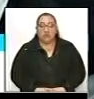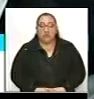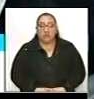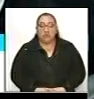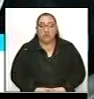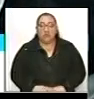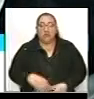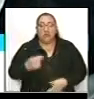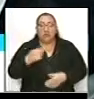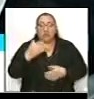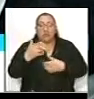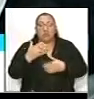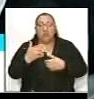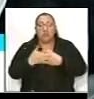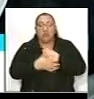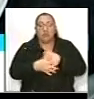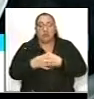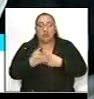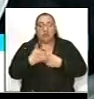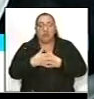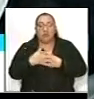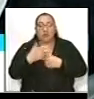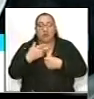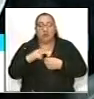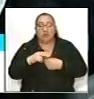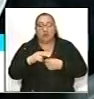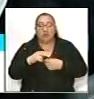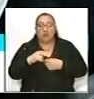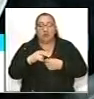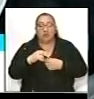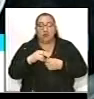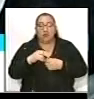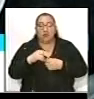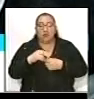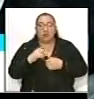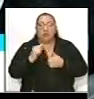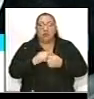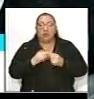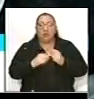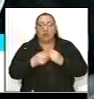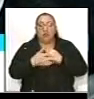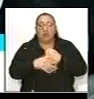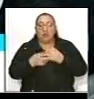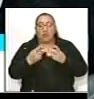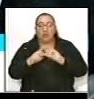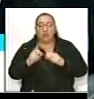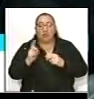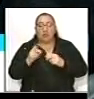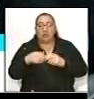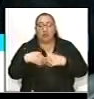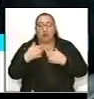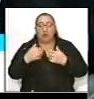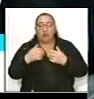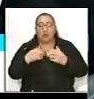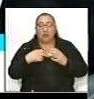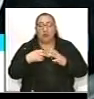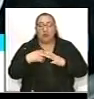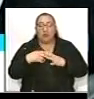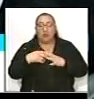pobres extremas. Por lo tanto, las personas víctimas de la violencia que no son pobres o pobres extremas no podrían